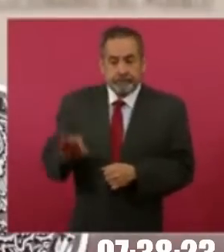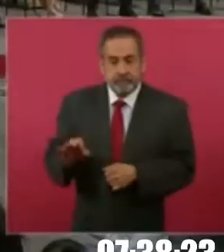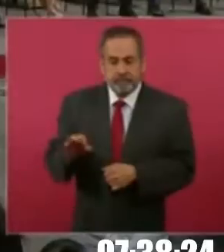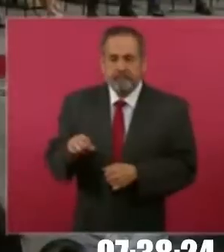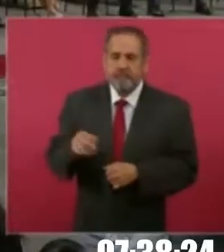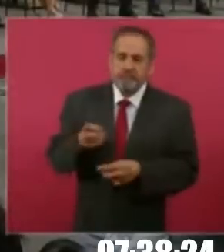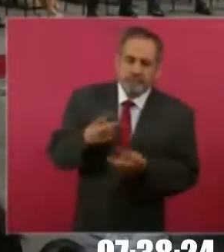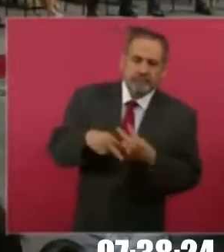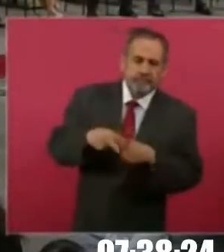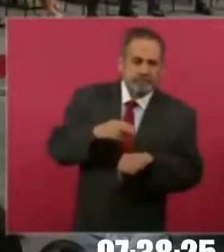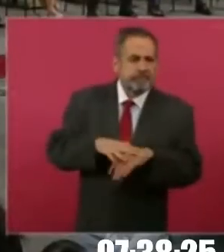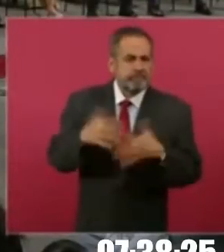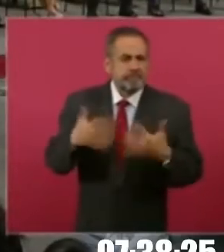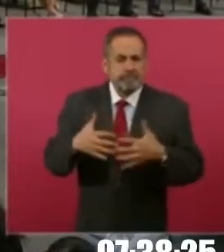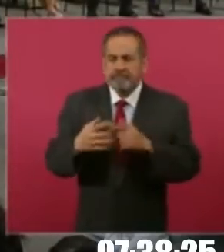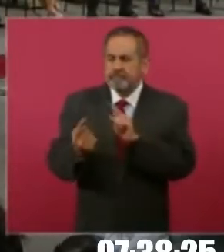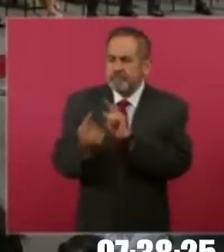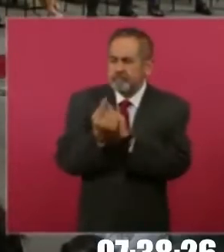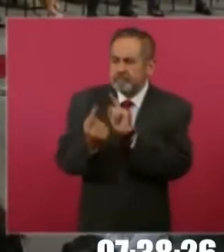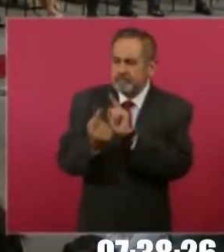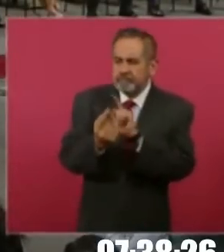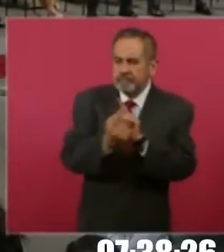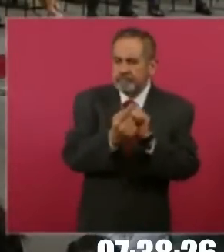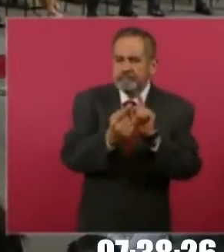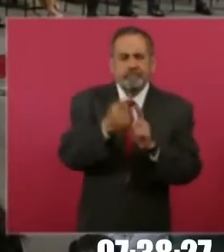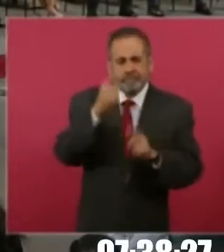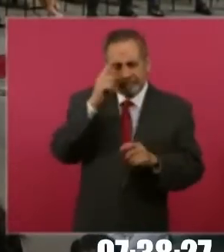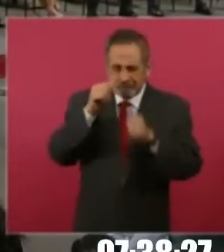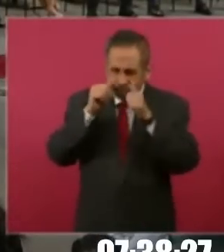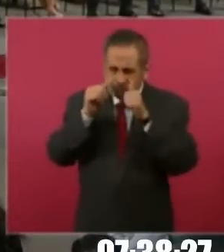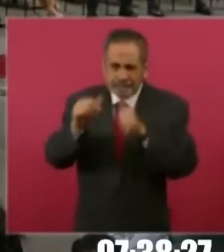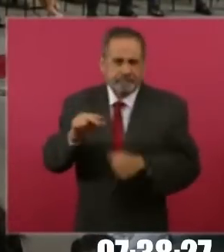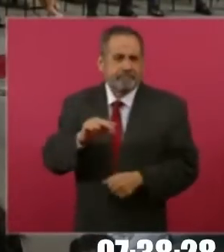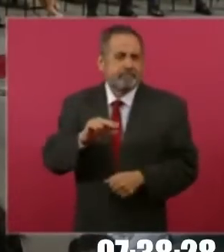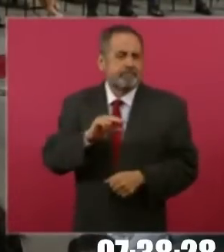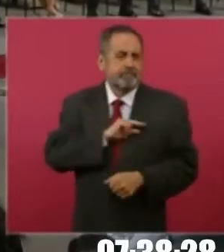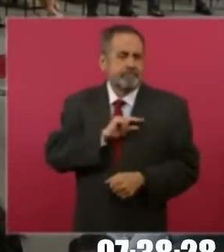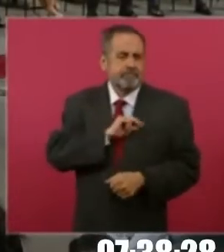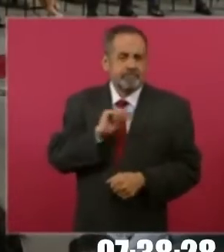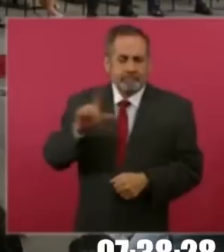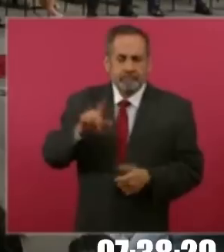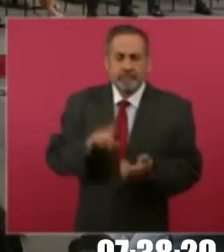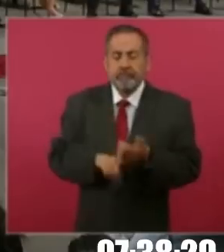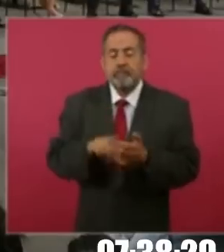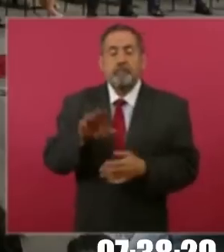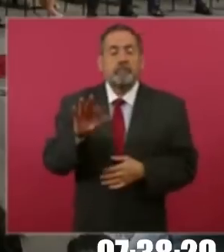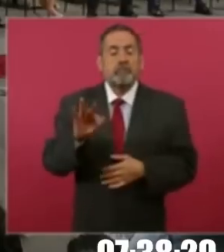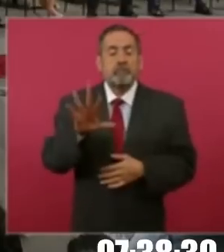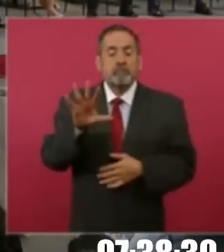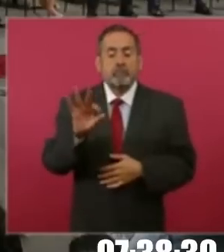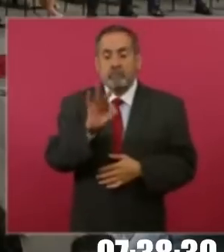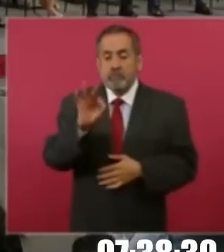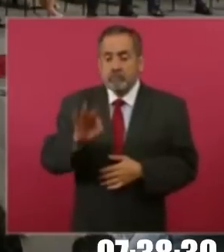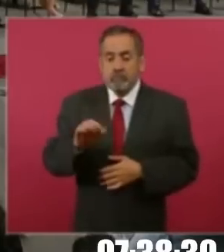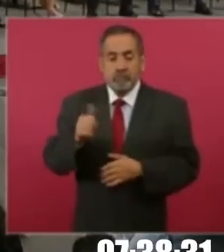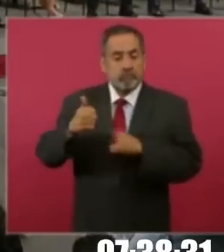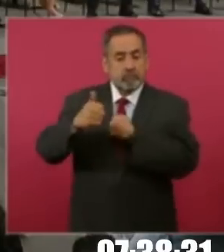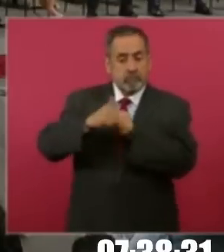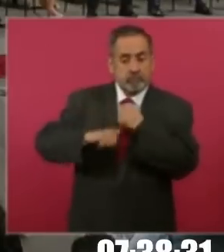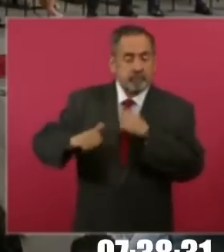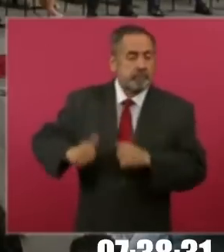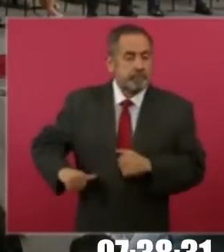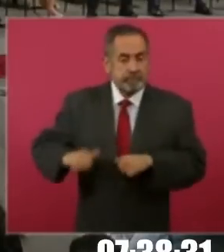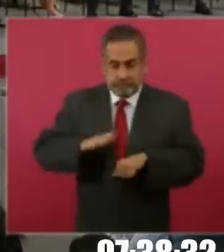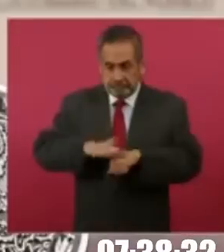productividad en consultas de especialidades el 45% más en cirugías y el